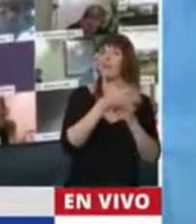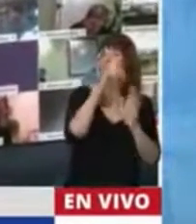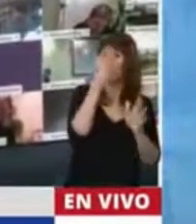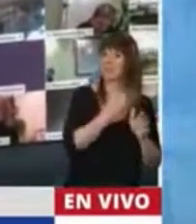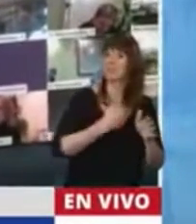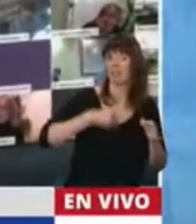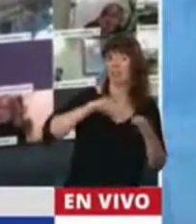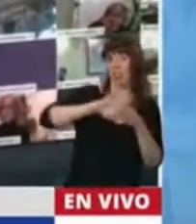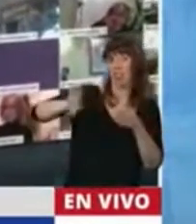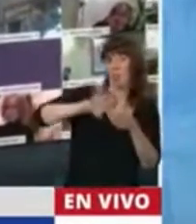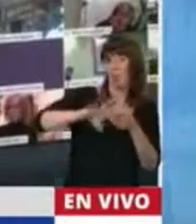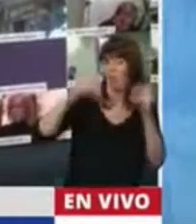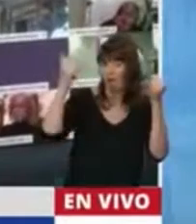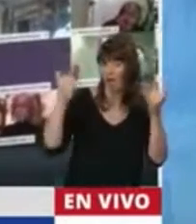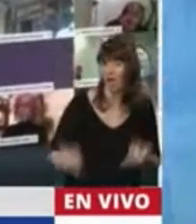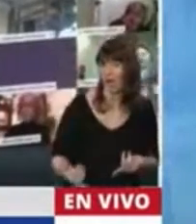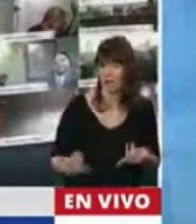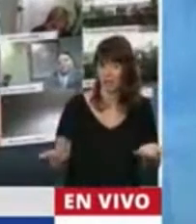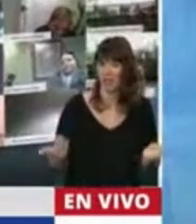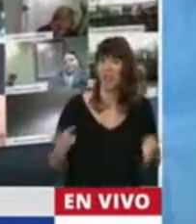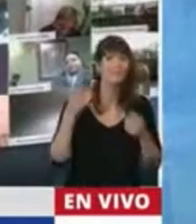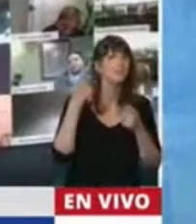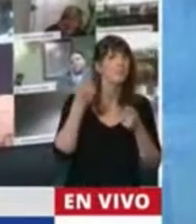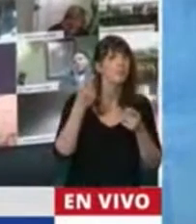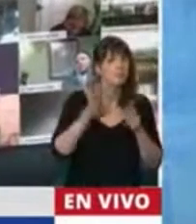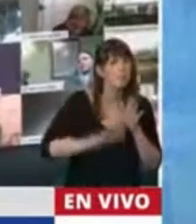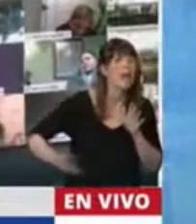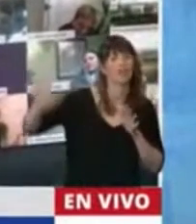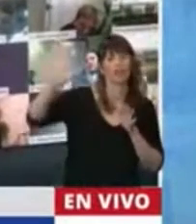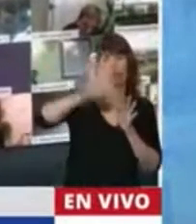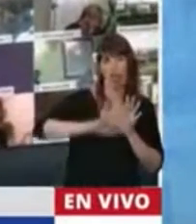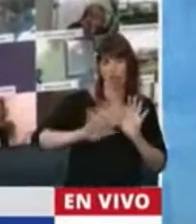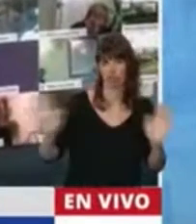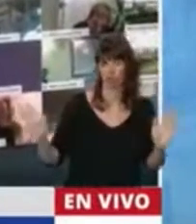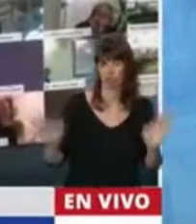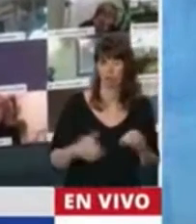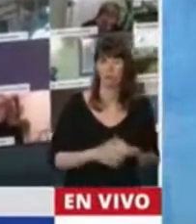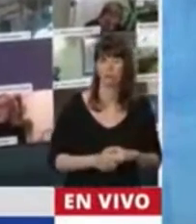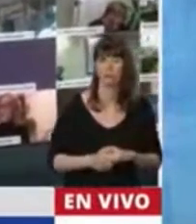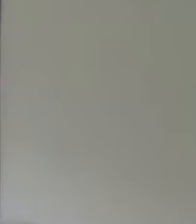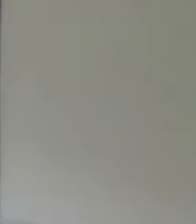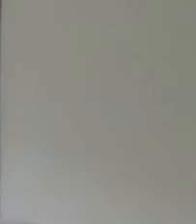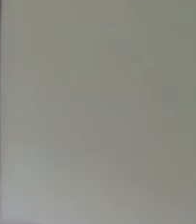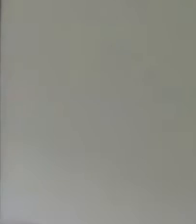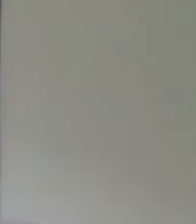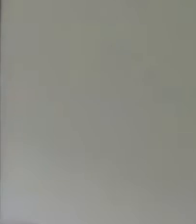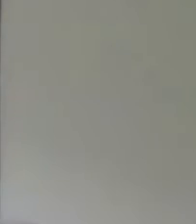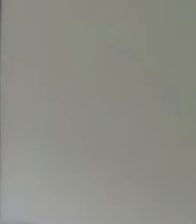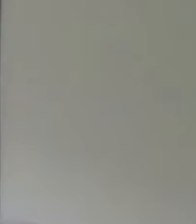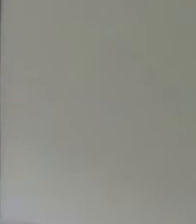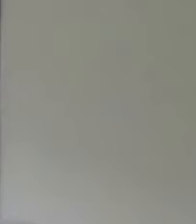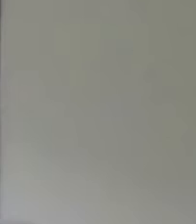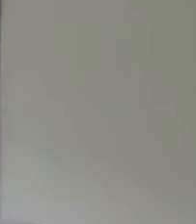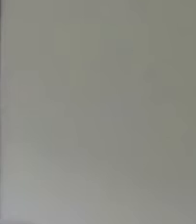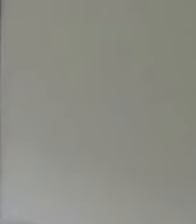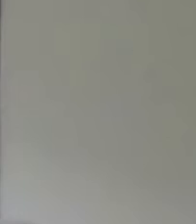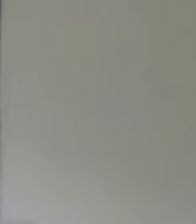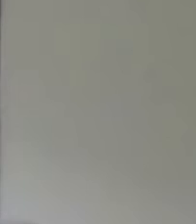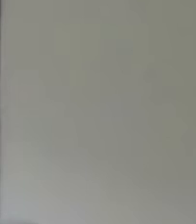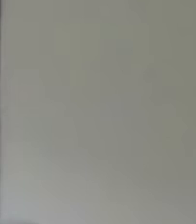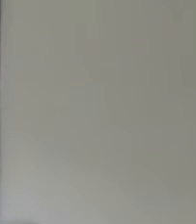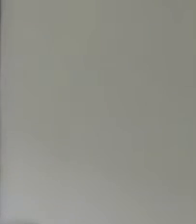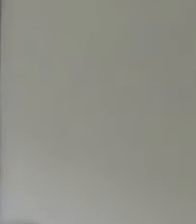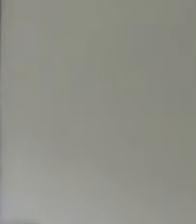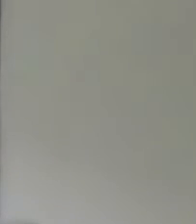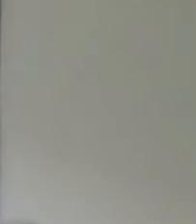la ley. Desde la oposición hemos acompañado, pero con algunas diferencias en algunos artículos. La verdad que es importante para quien lo